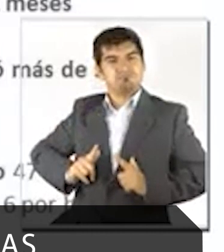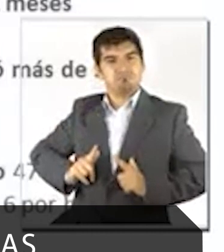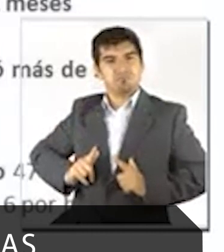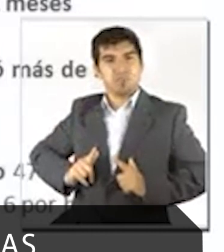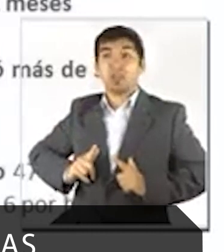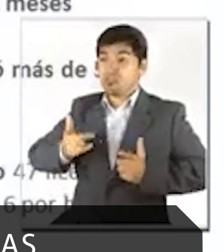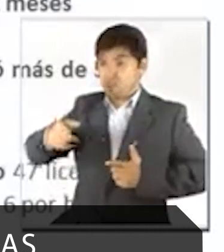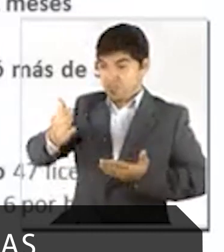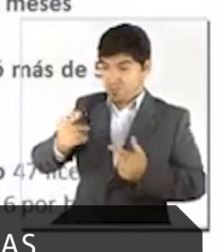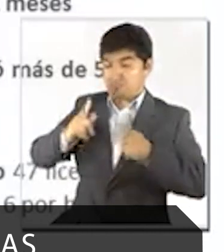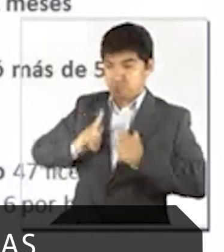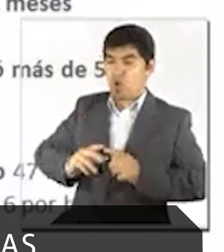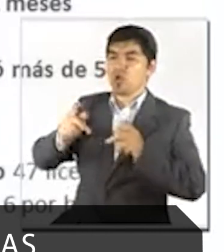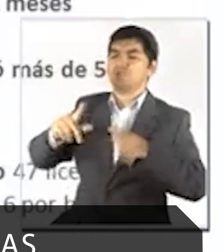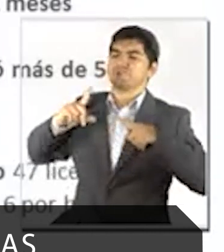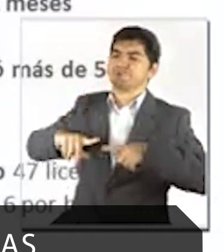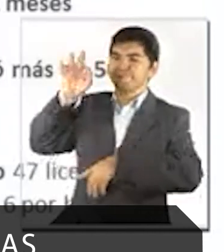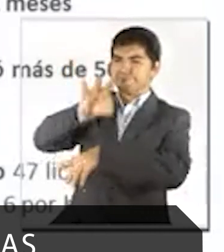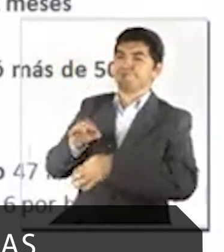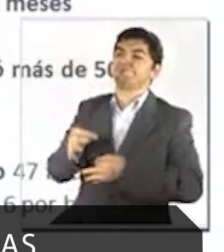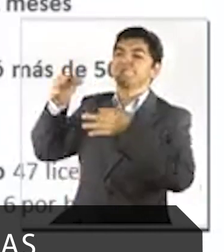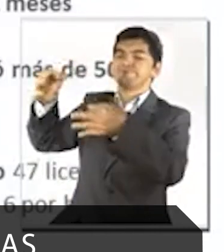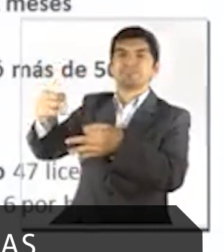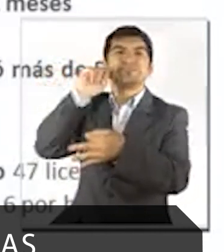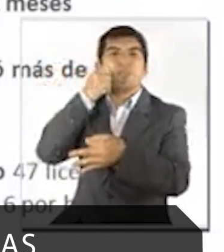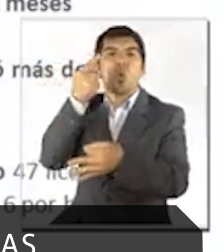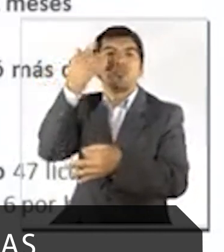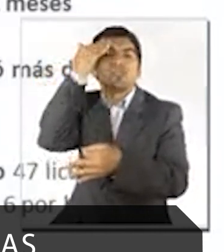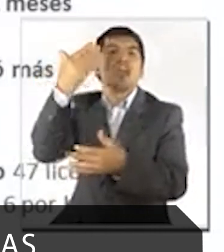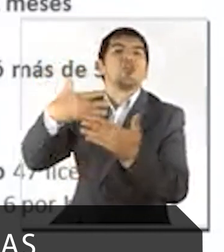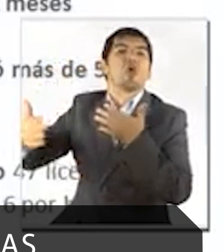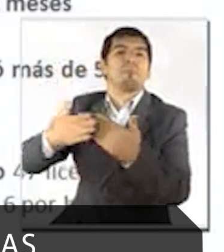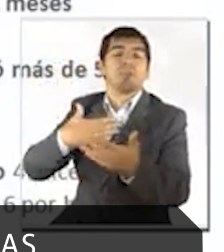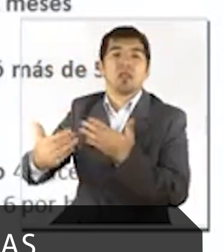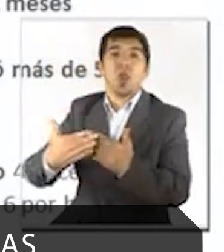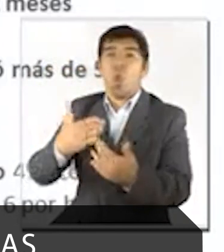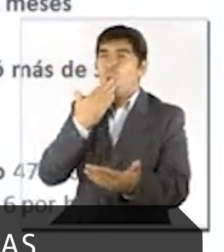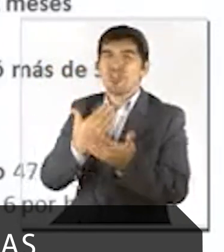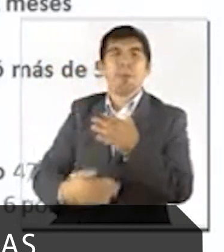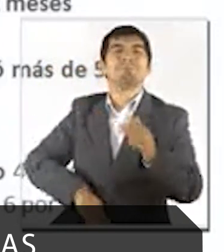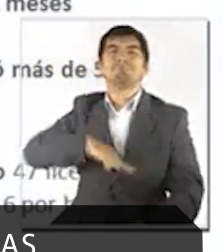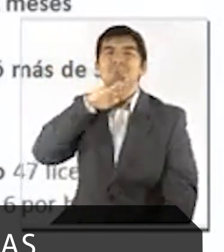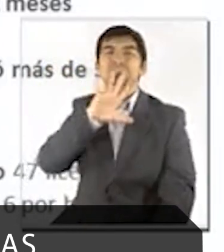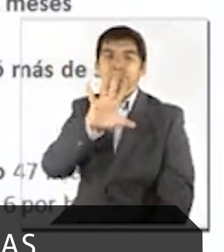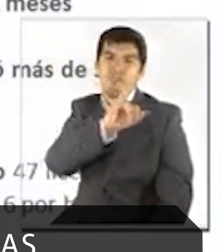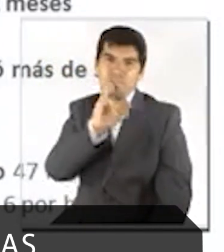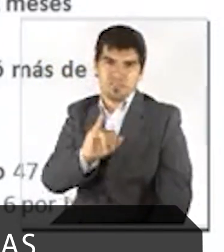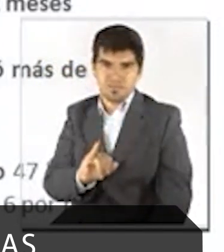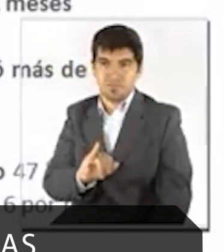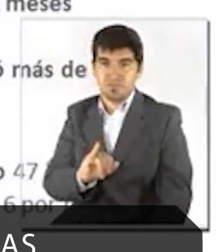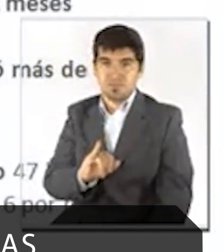se le será emitido en el licencia médica eso pasa en un día cotidiano de un médico no más de cinco veces considerando que los médicos